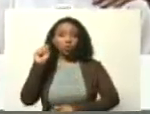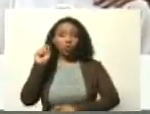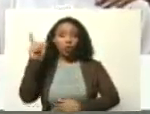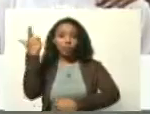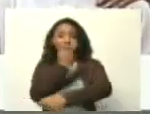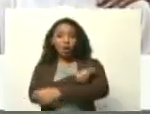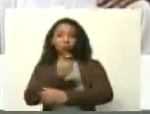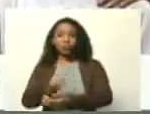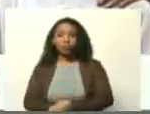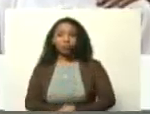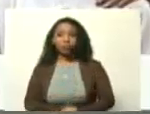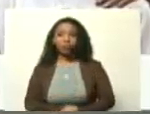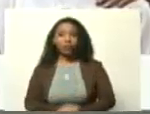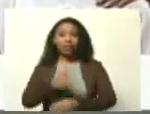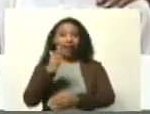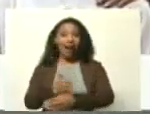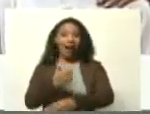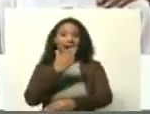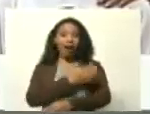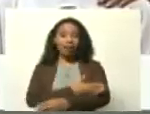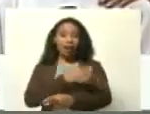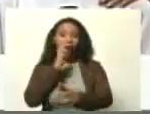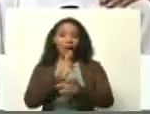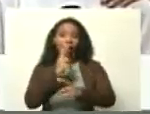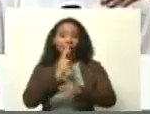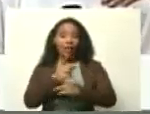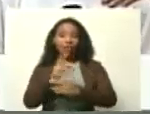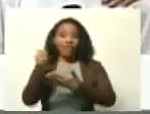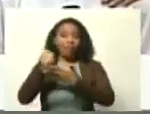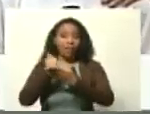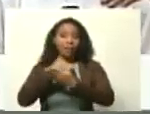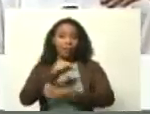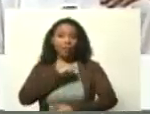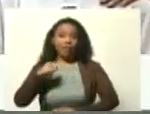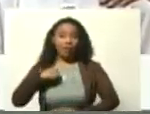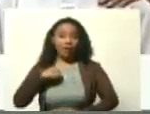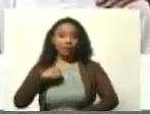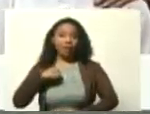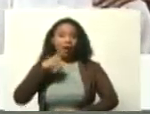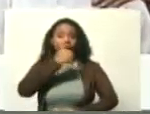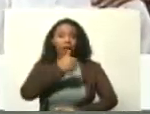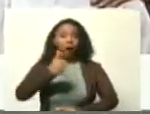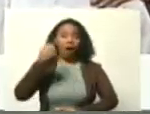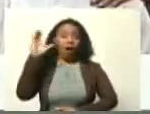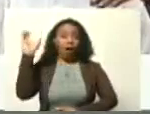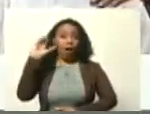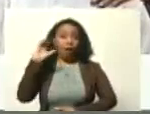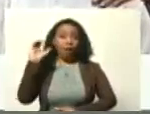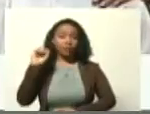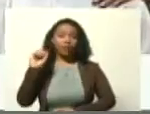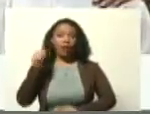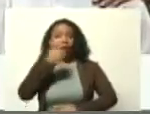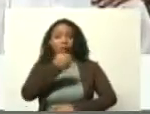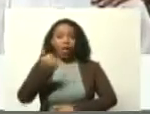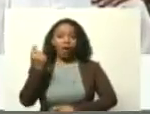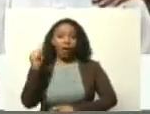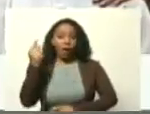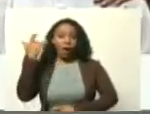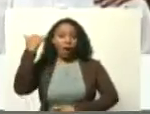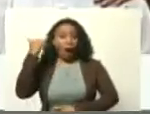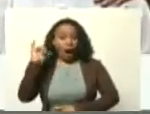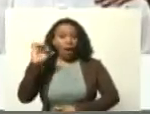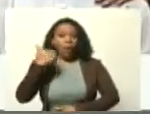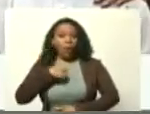vacunación itinerantes por la red de farmacias privadas, por cada SIC en Caracas, por cada eje, que contamos con